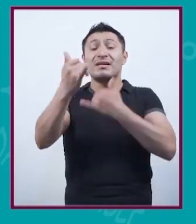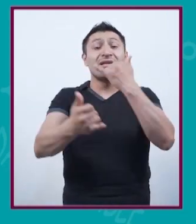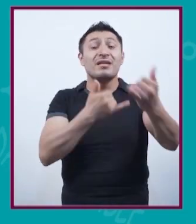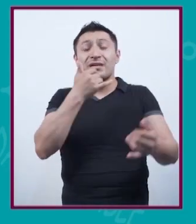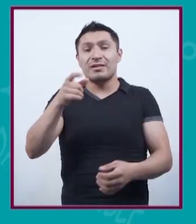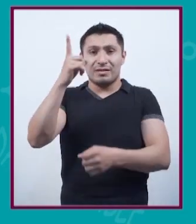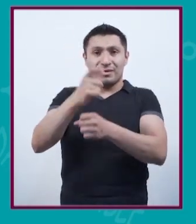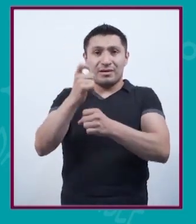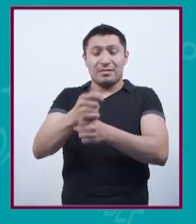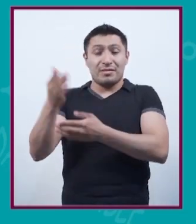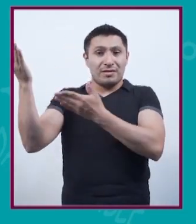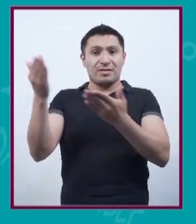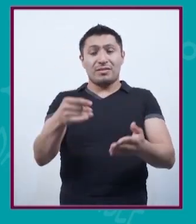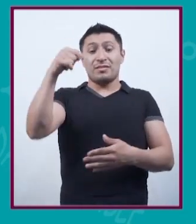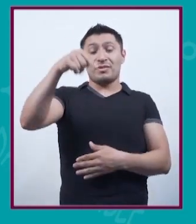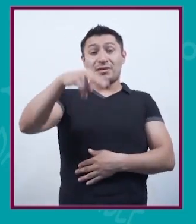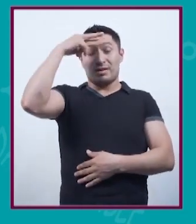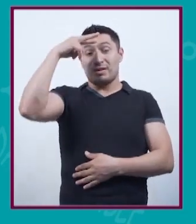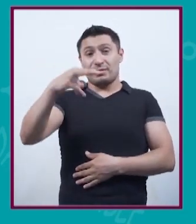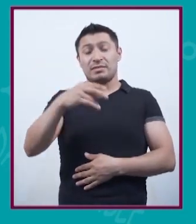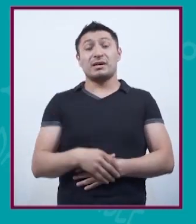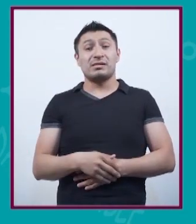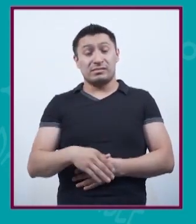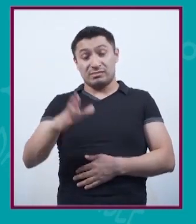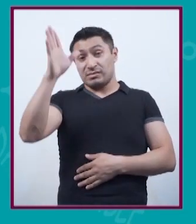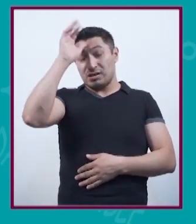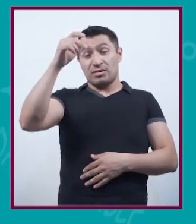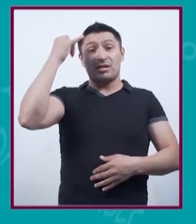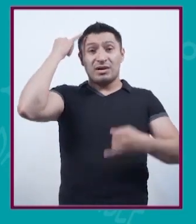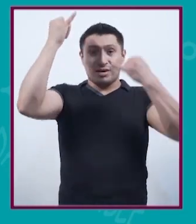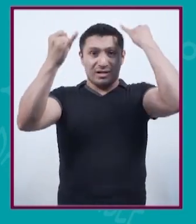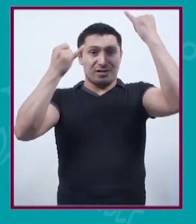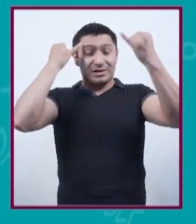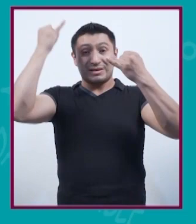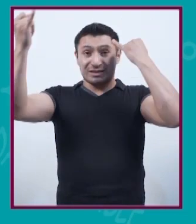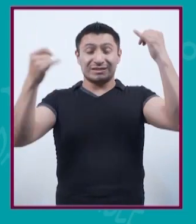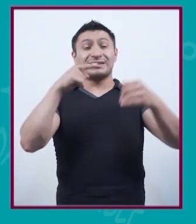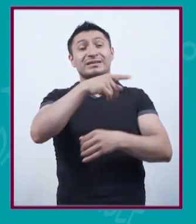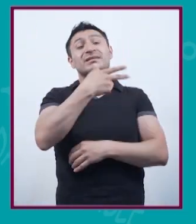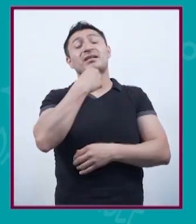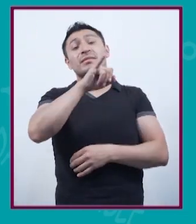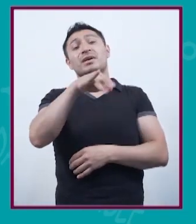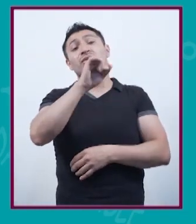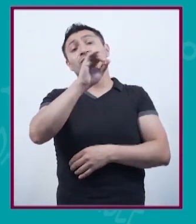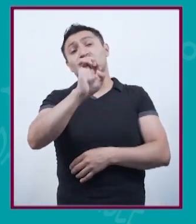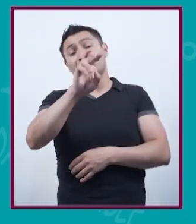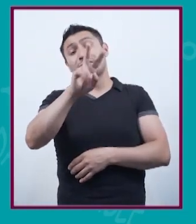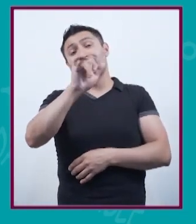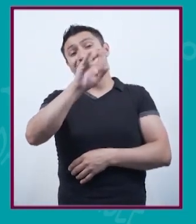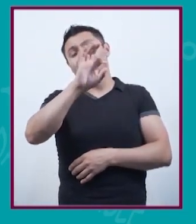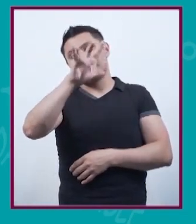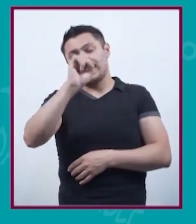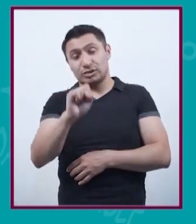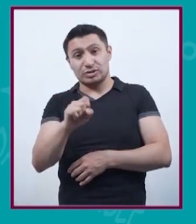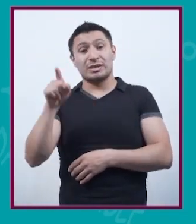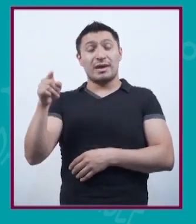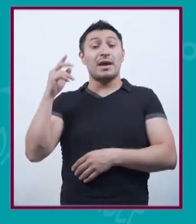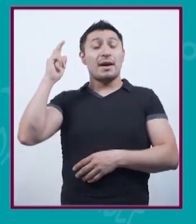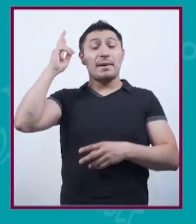vida. Comenzó así la trayectoria de la Niña Errante, cuya primera parada fue precisamente